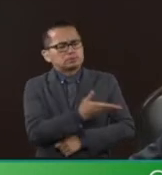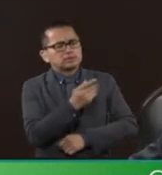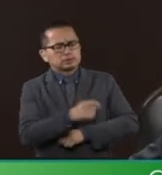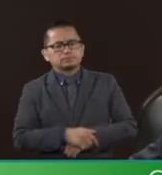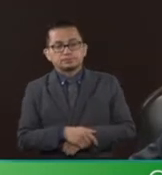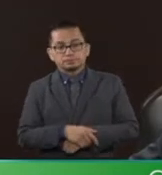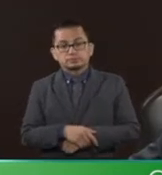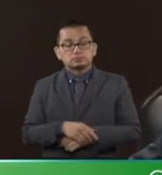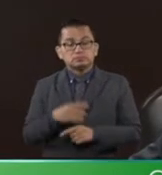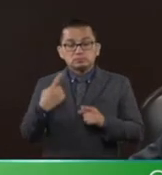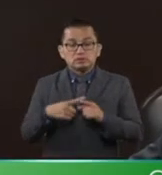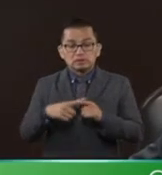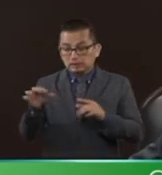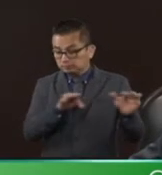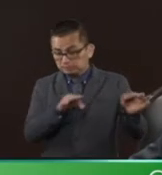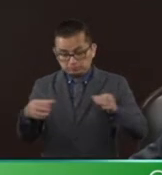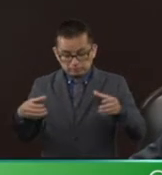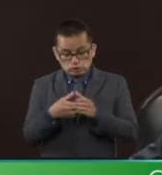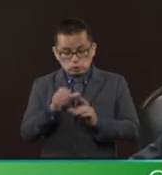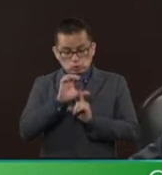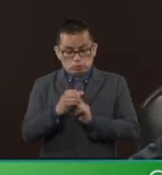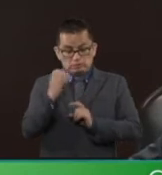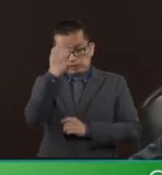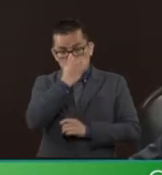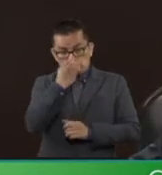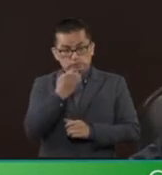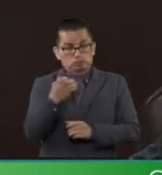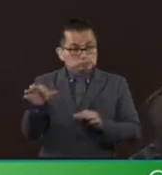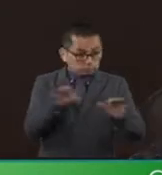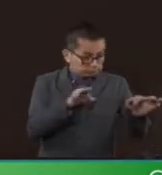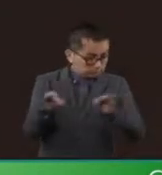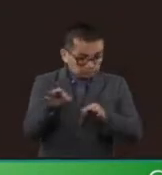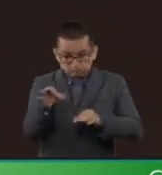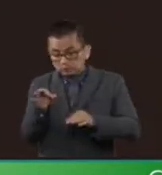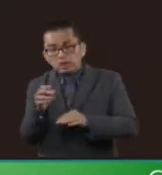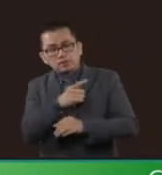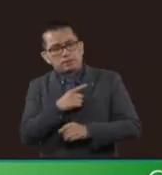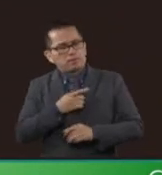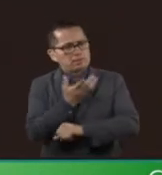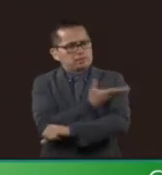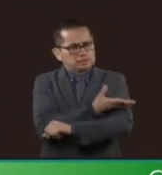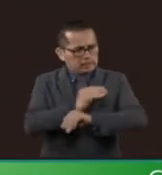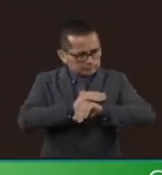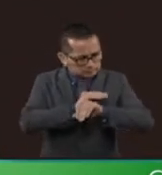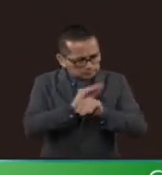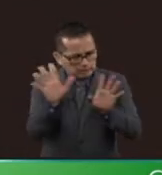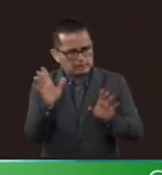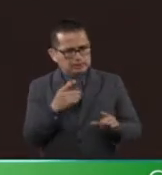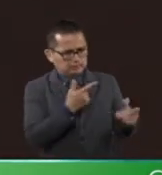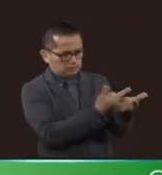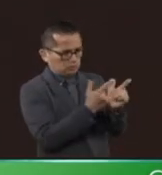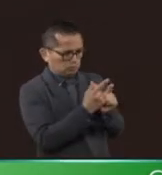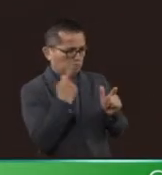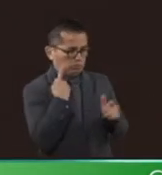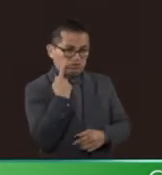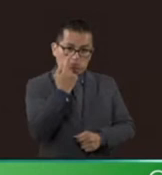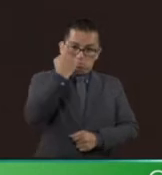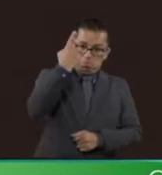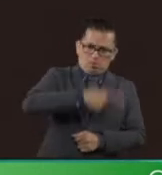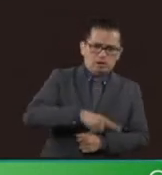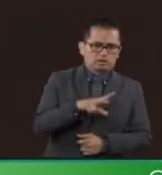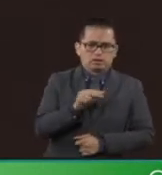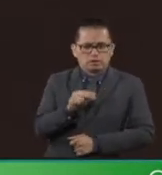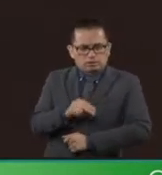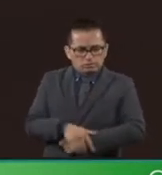Evaluación sea transparente y esté libre de designaciones impuestas por la mayoría. Proponemos que